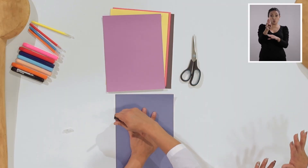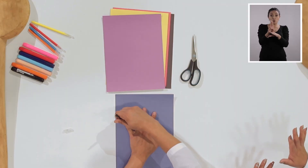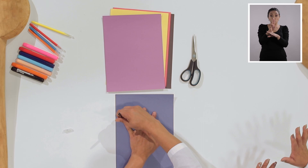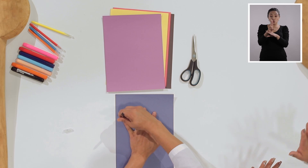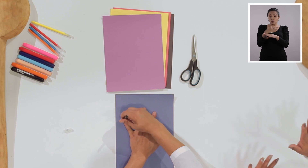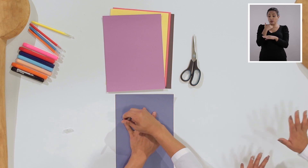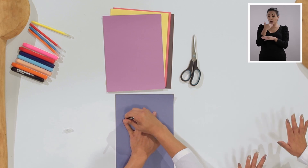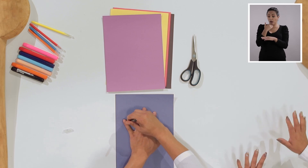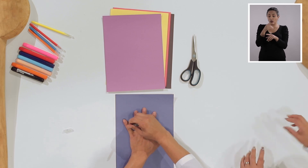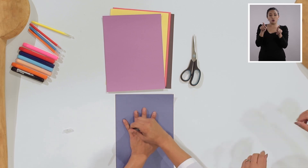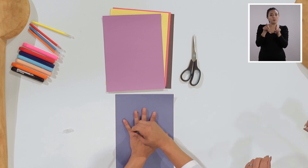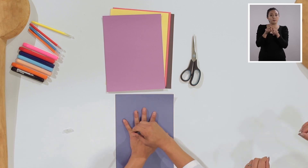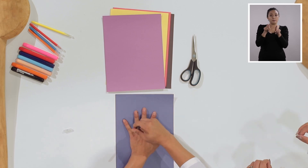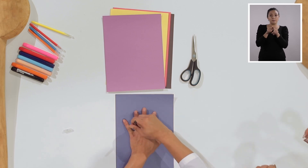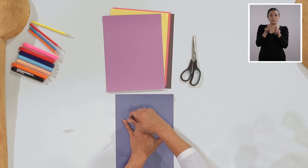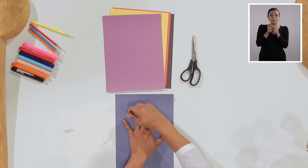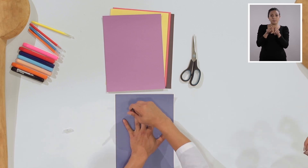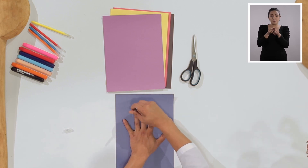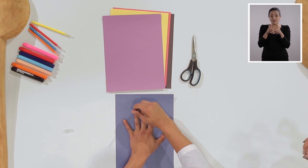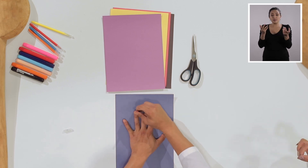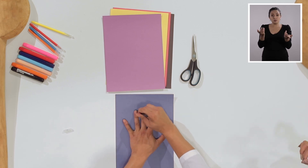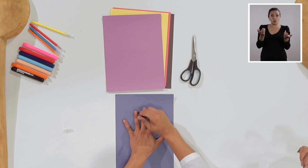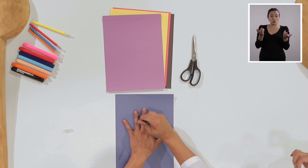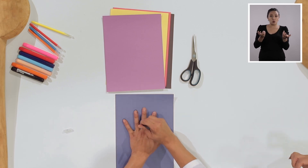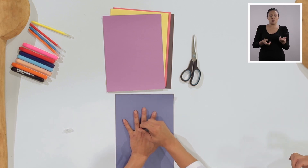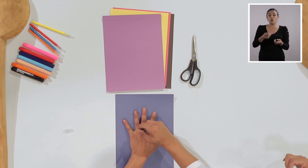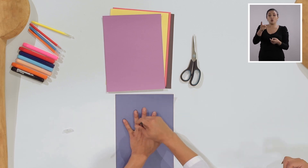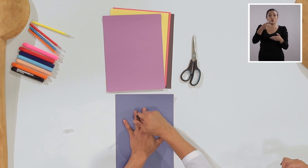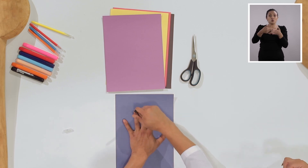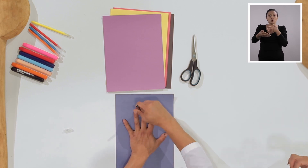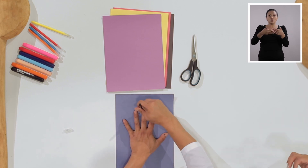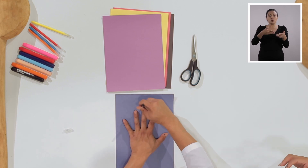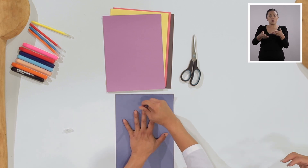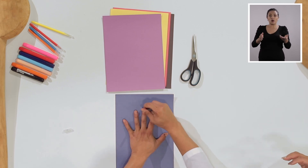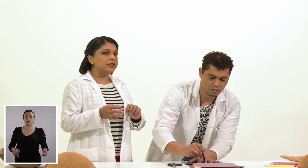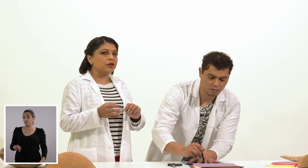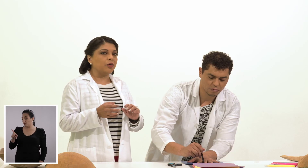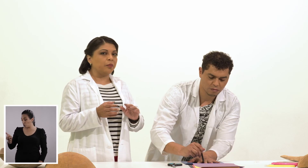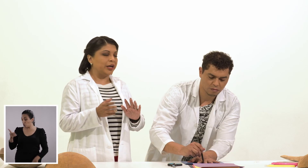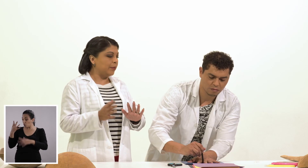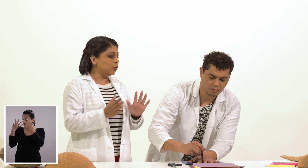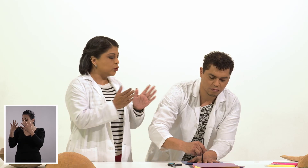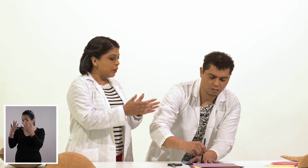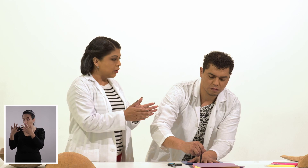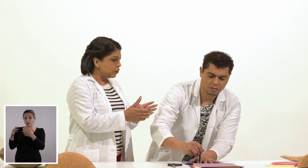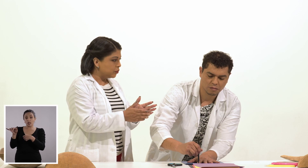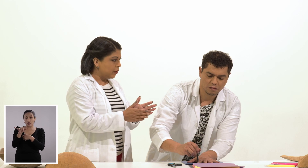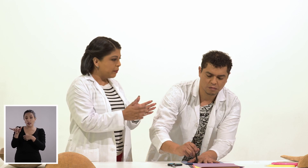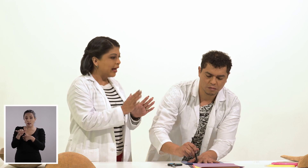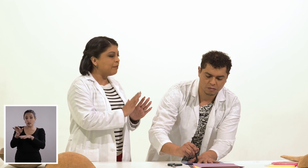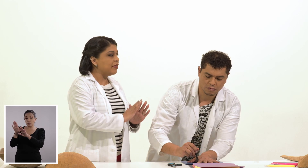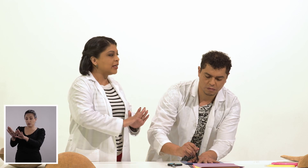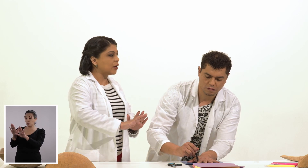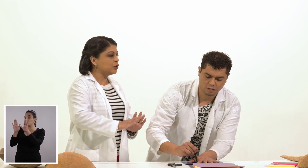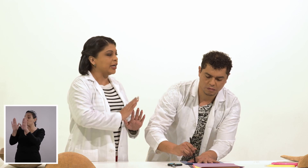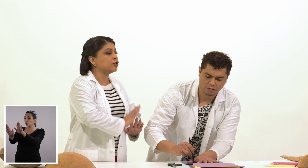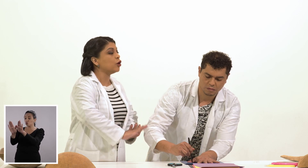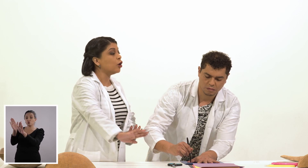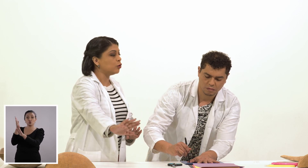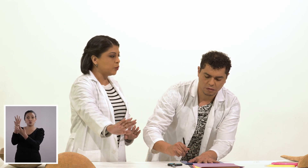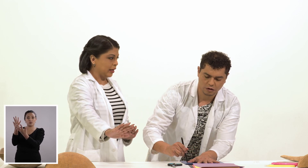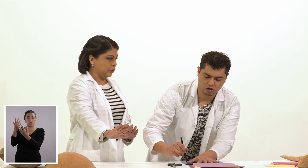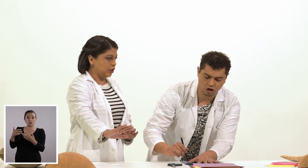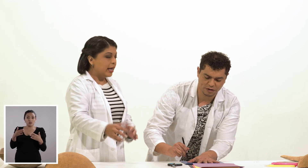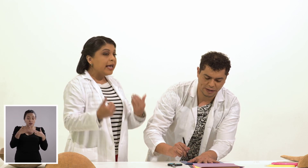tú usas un objeto tiene que ser del mismo tamaño del mismo porte no importa si son por ejemplo tus manos van a medir está